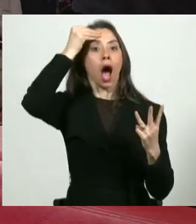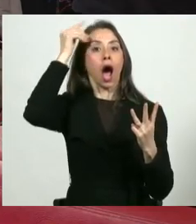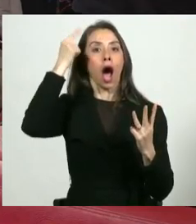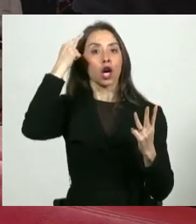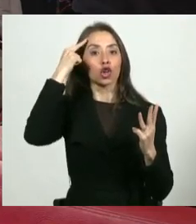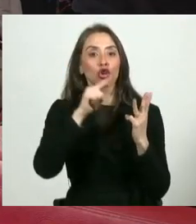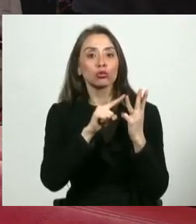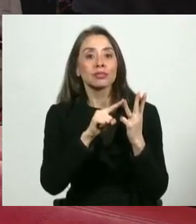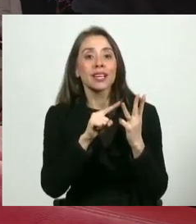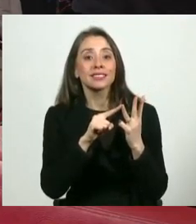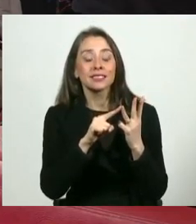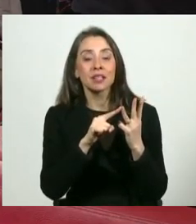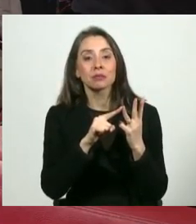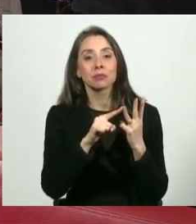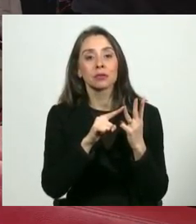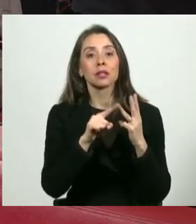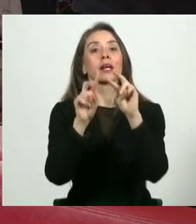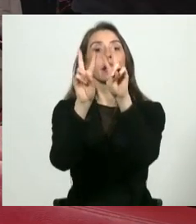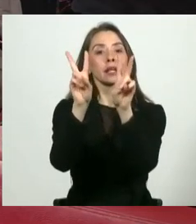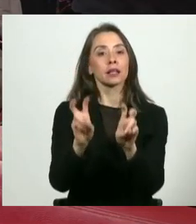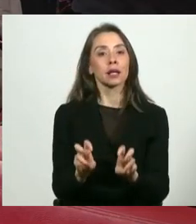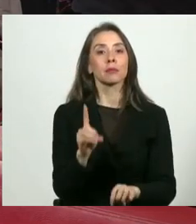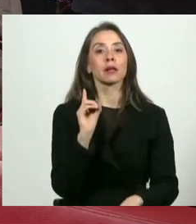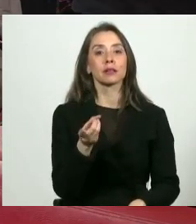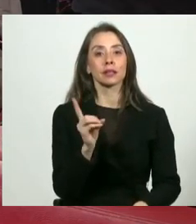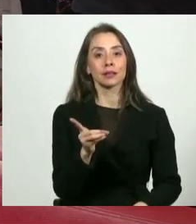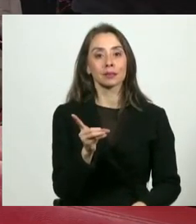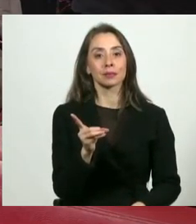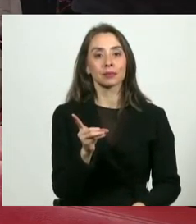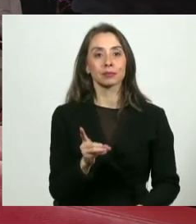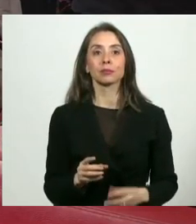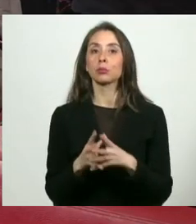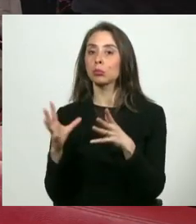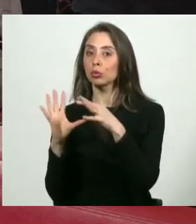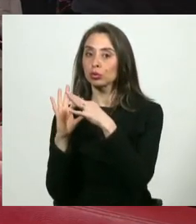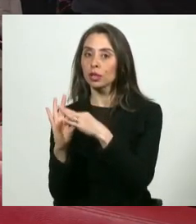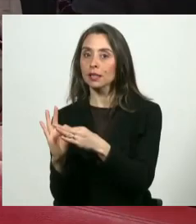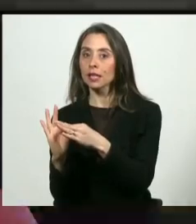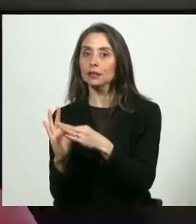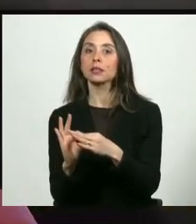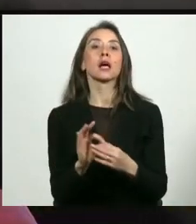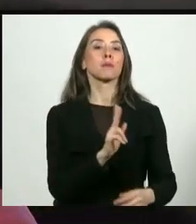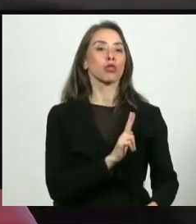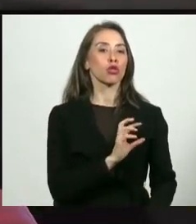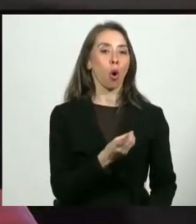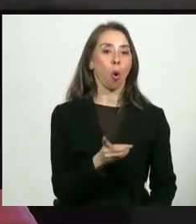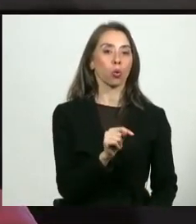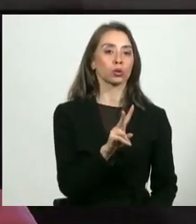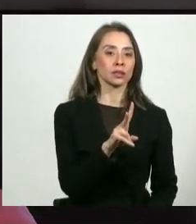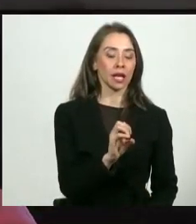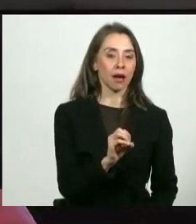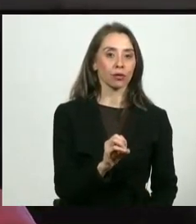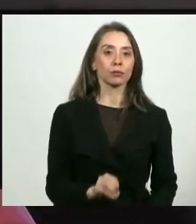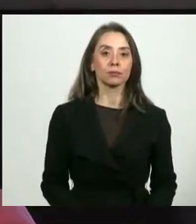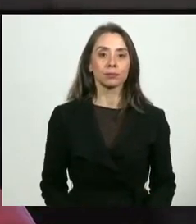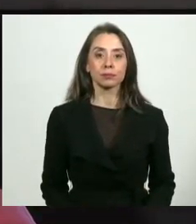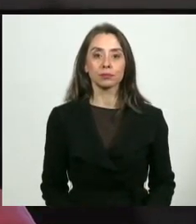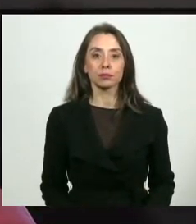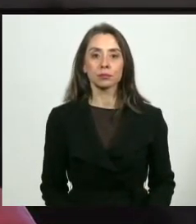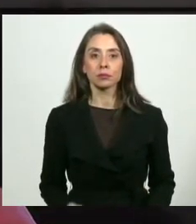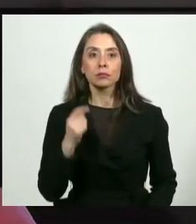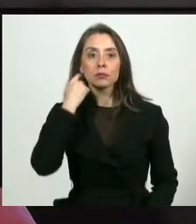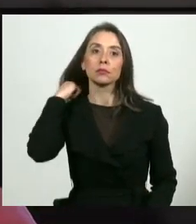conciencia con respecto al tema de la discapacidad. Muchas gracias. Don Gustavo. Muchas gracias. Sobre ese